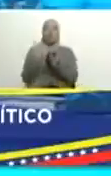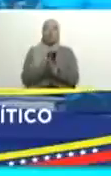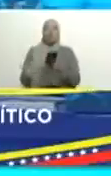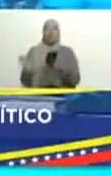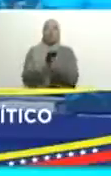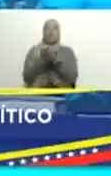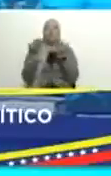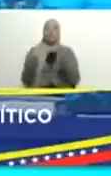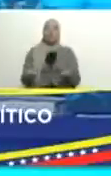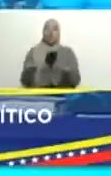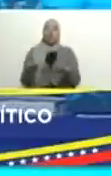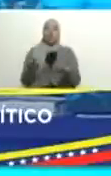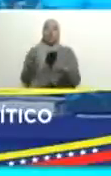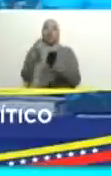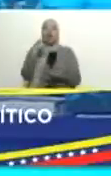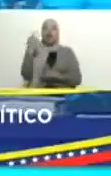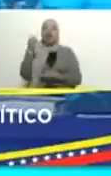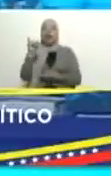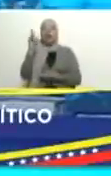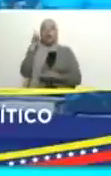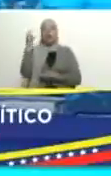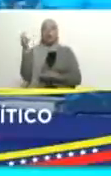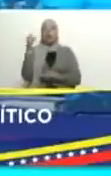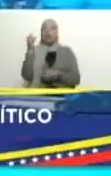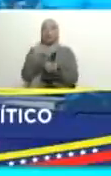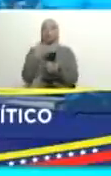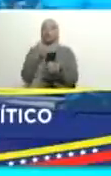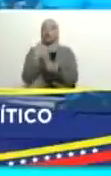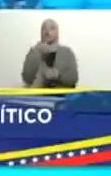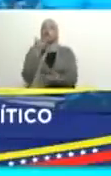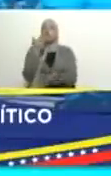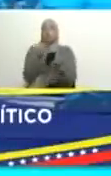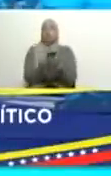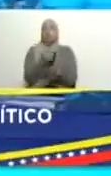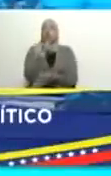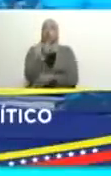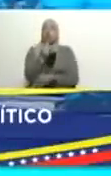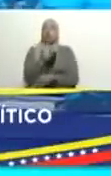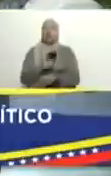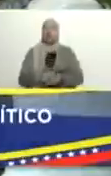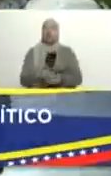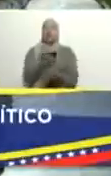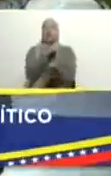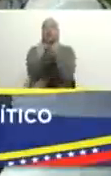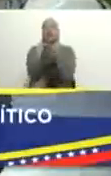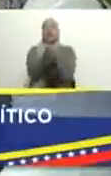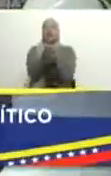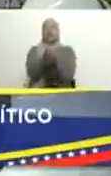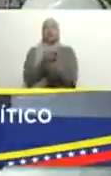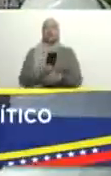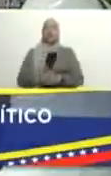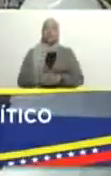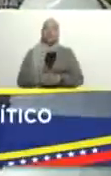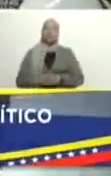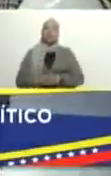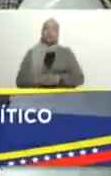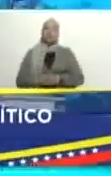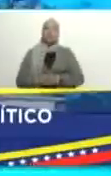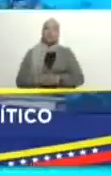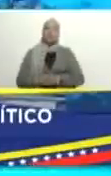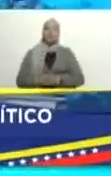de Arismendi, allá en la ciudad de la Asunción, en Esparta, de